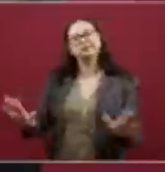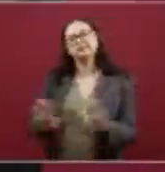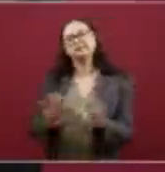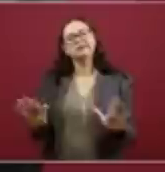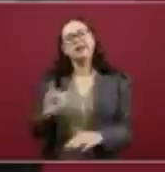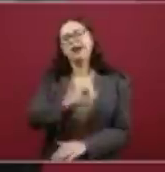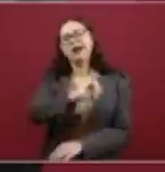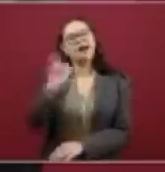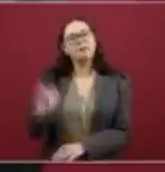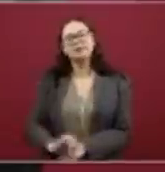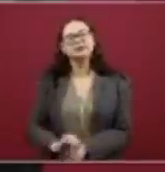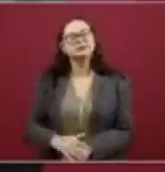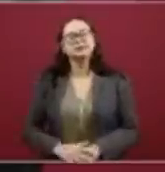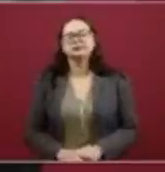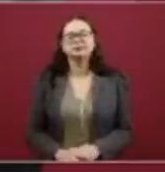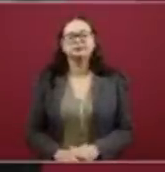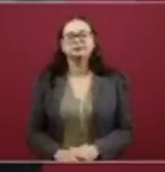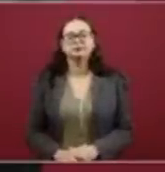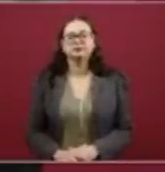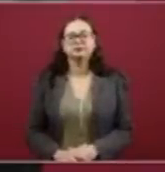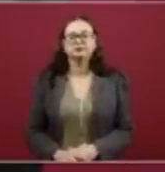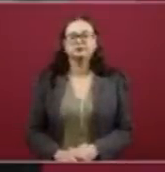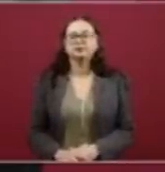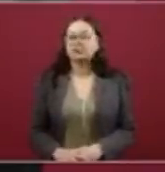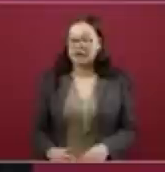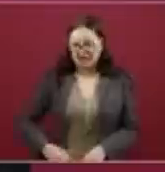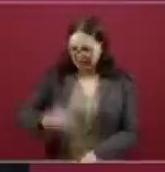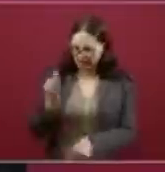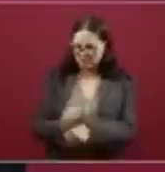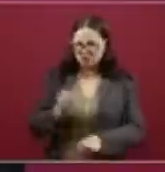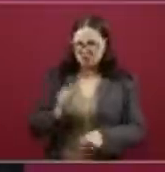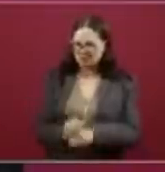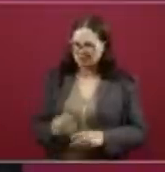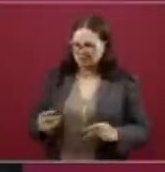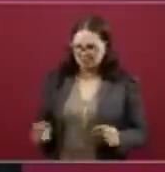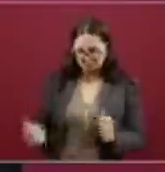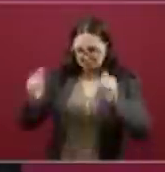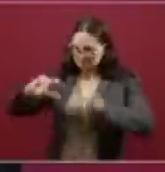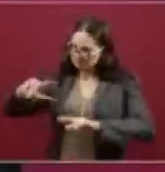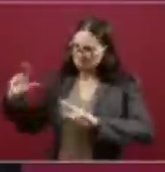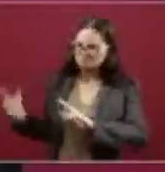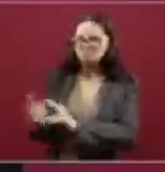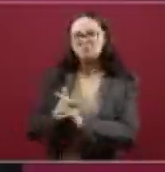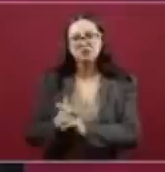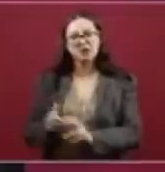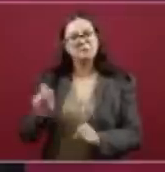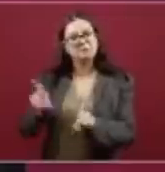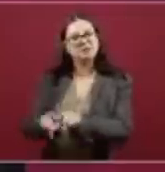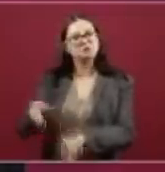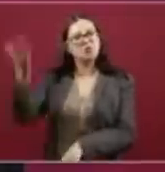No es el mátalos en caliente de Porfirio Díaz,